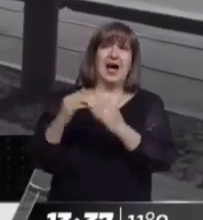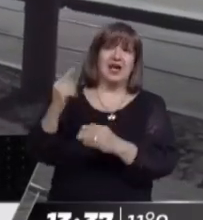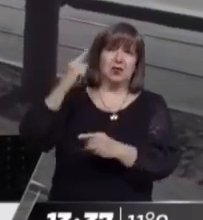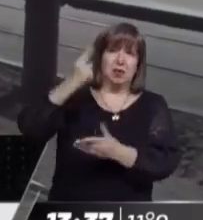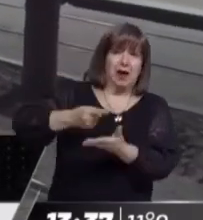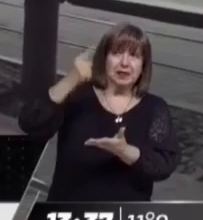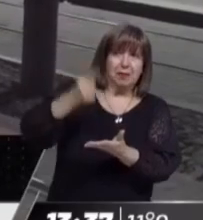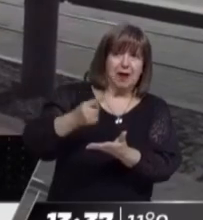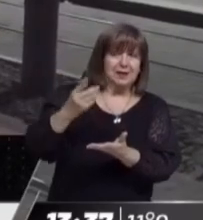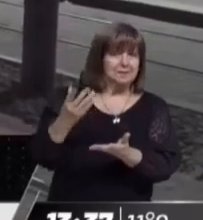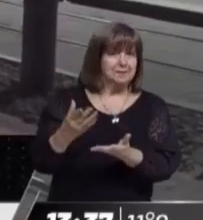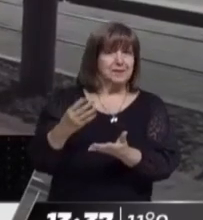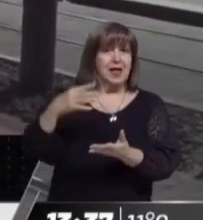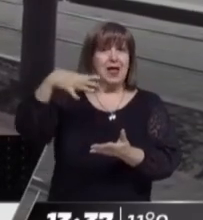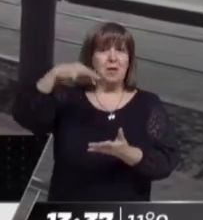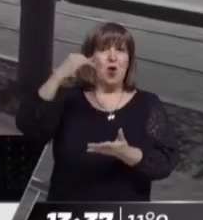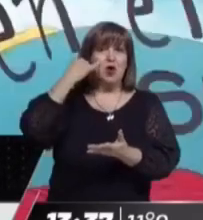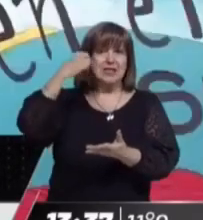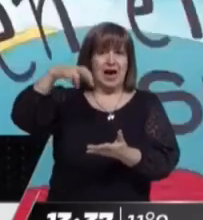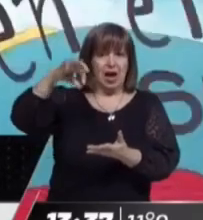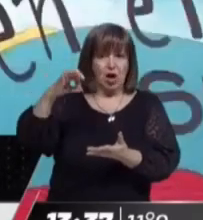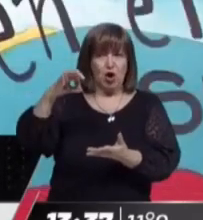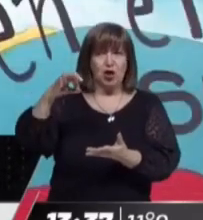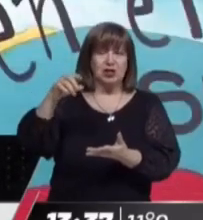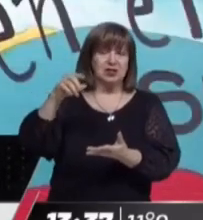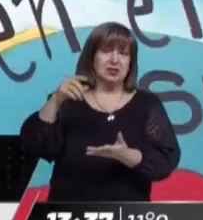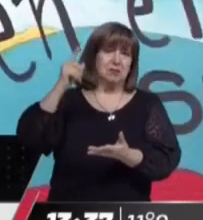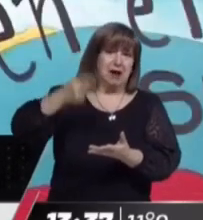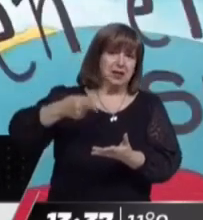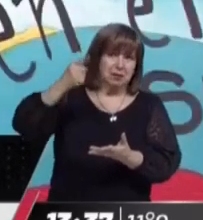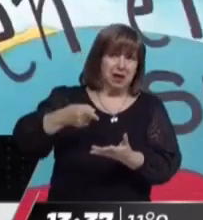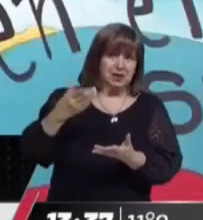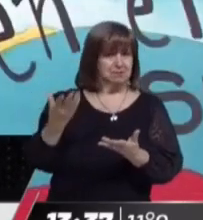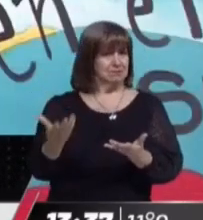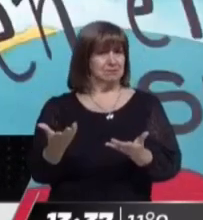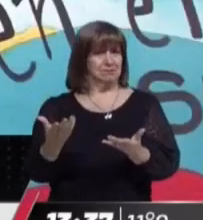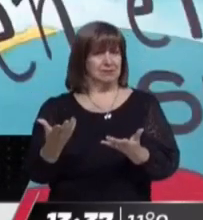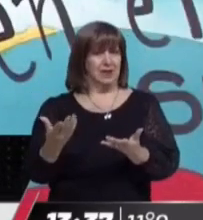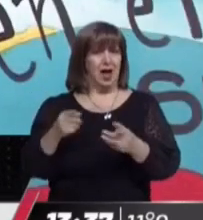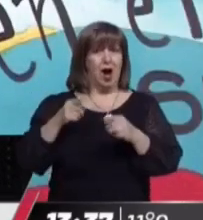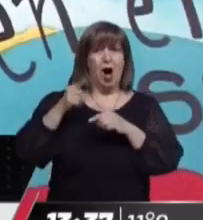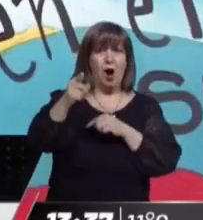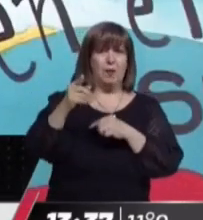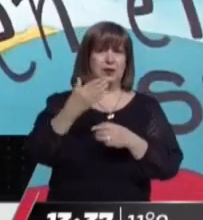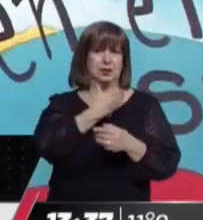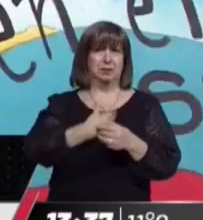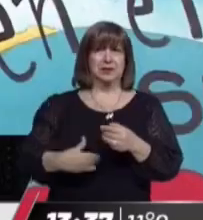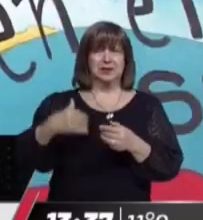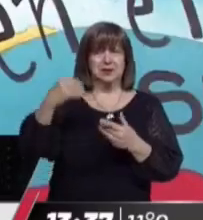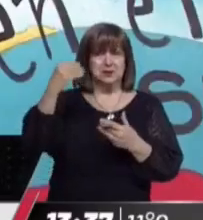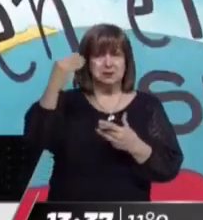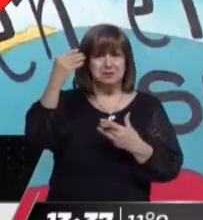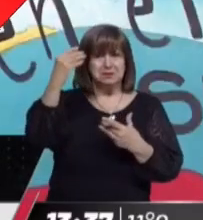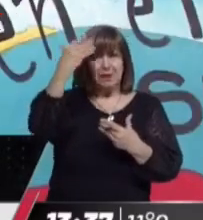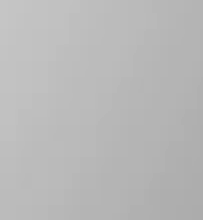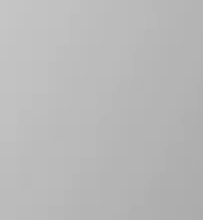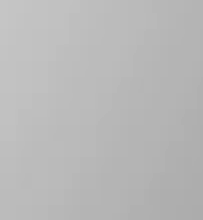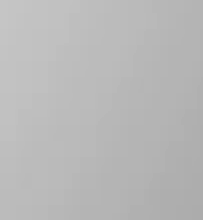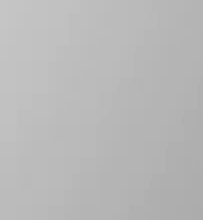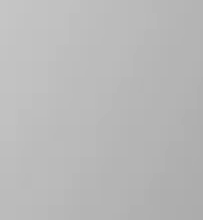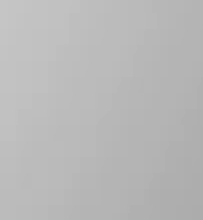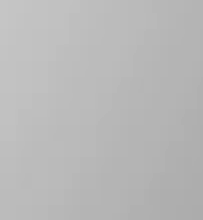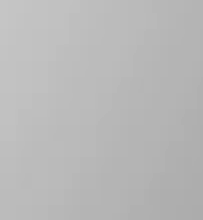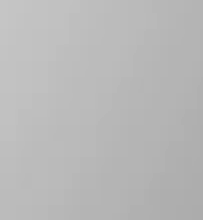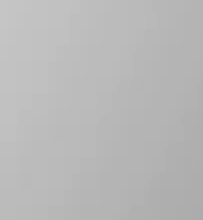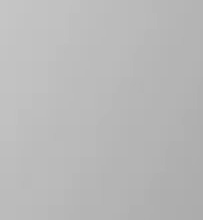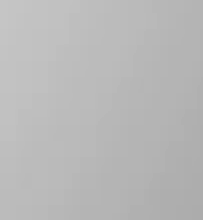de Pablo mollano y su mesa oponiéndose al al avance de la ley de base Me parece que